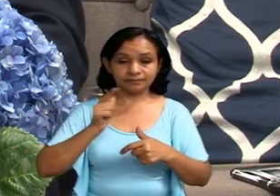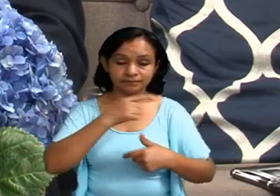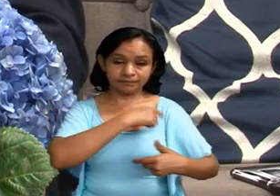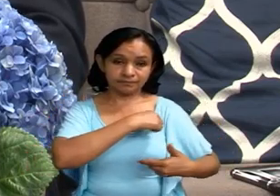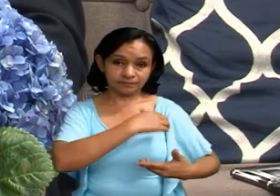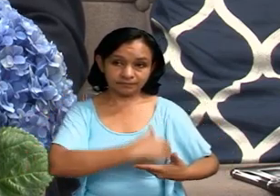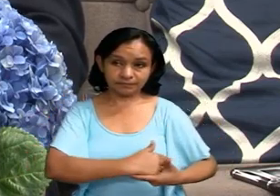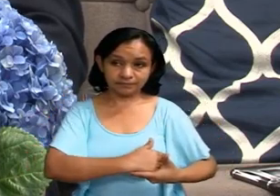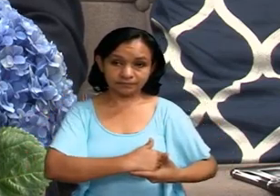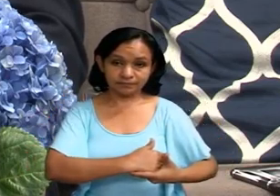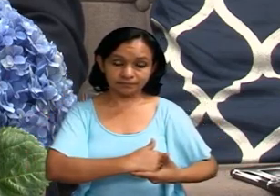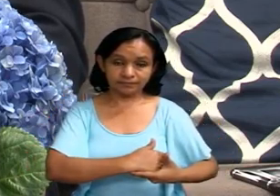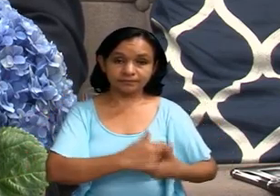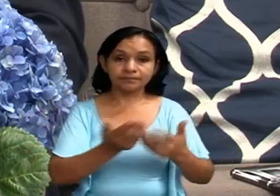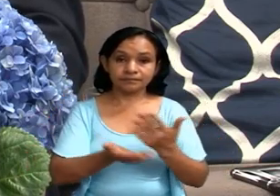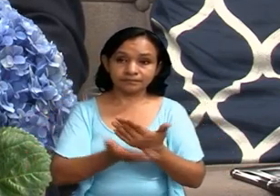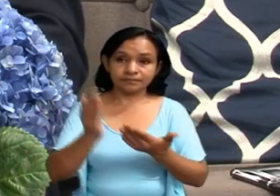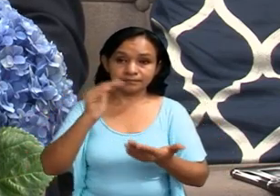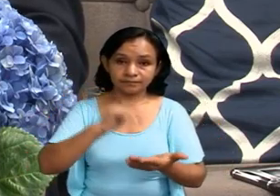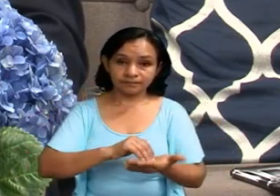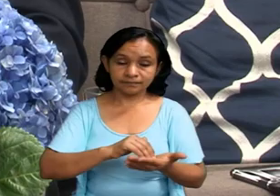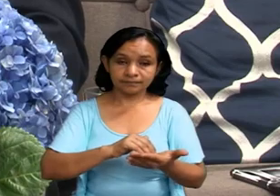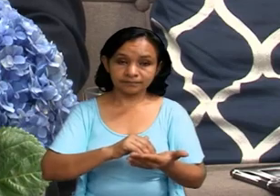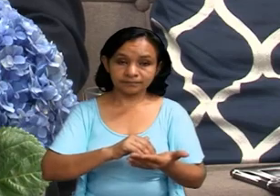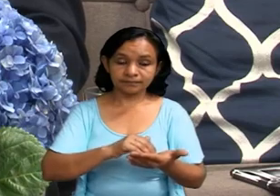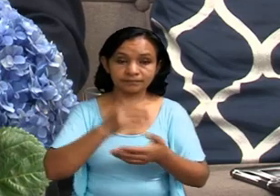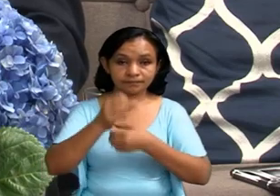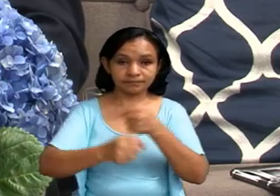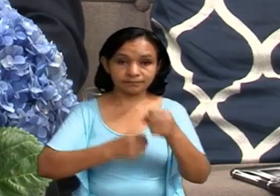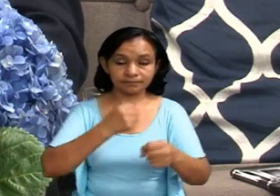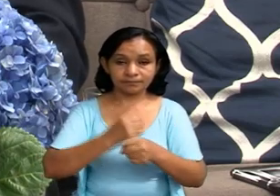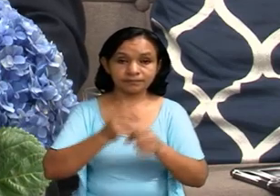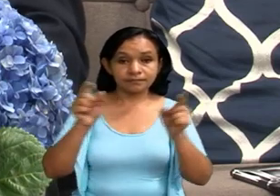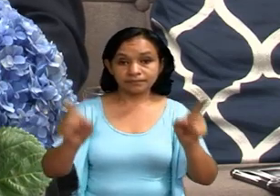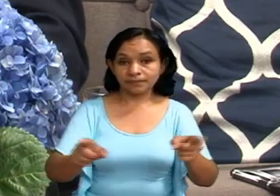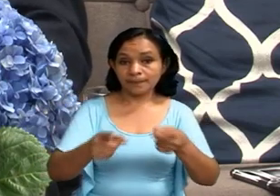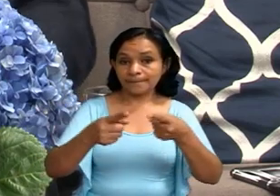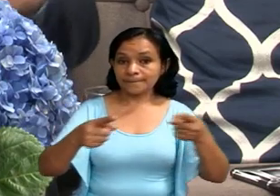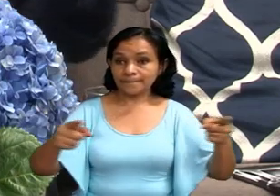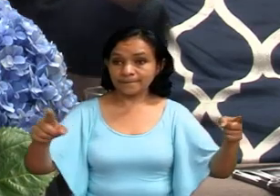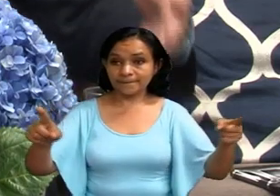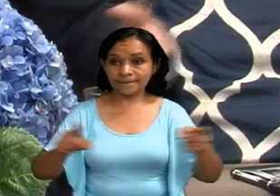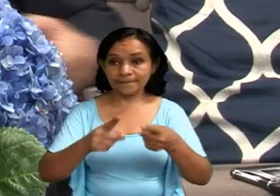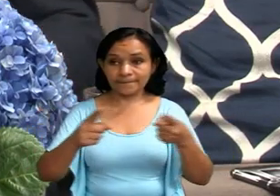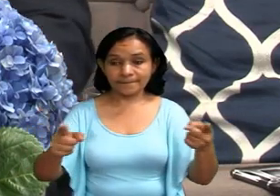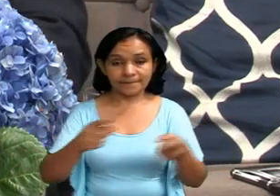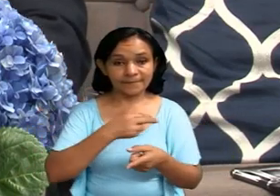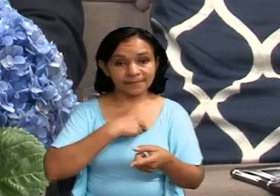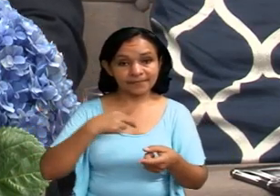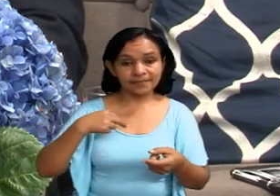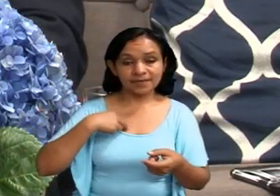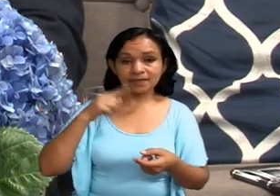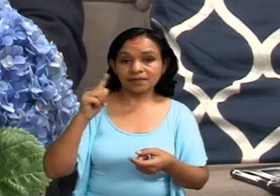ya comienza nuevamente el año lectivo musical, y estamos preparando pues todo el